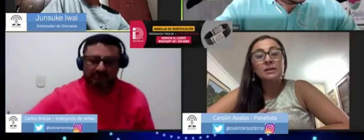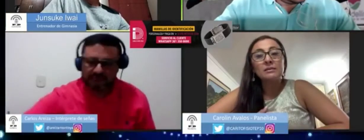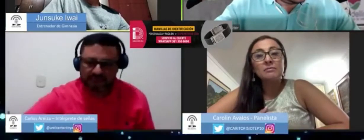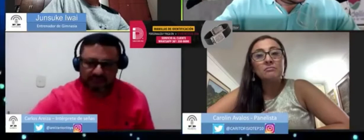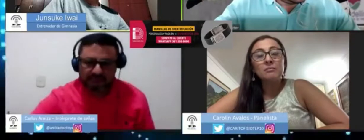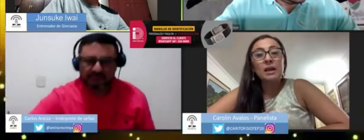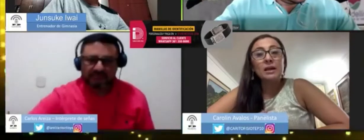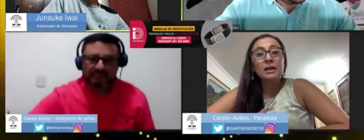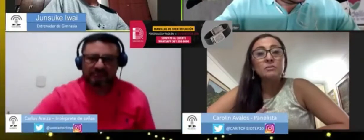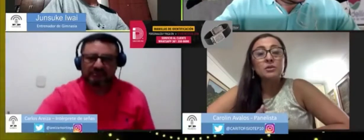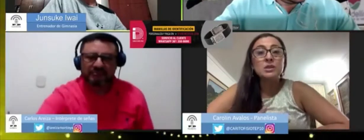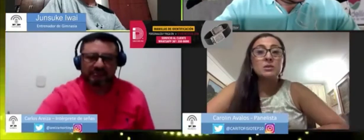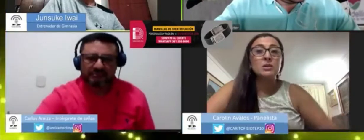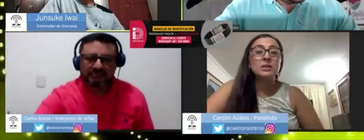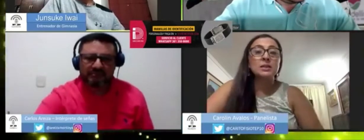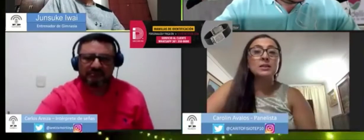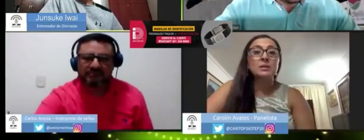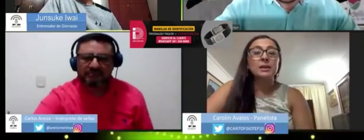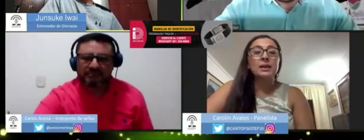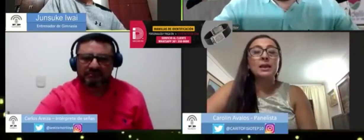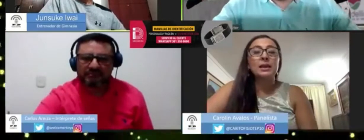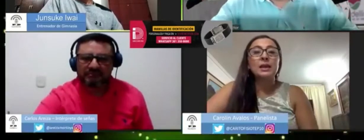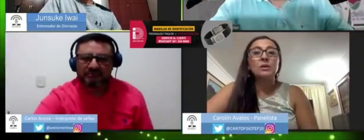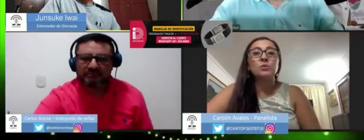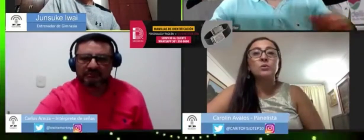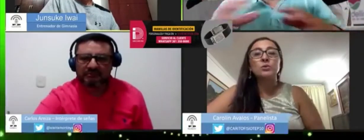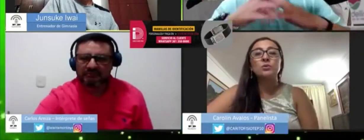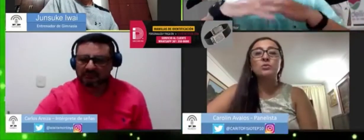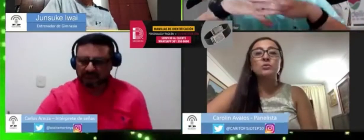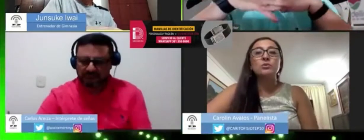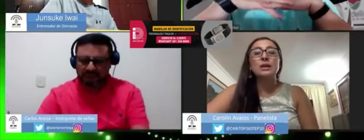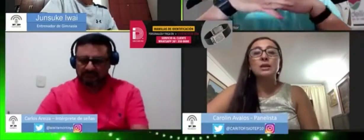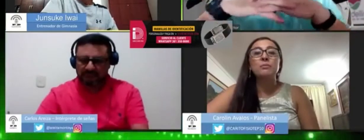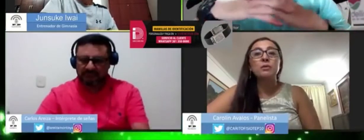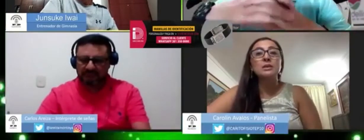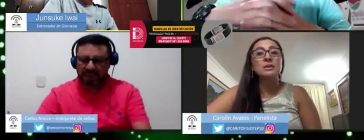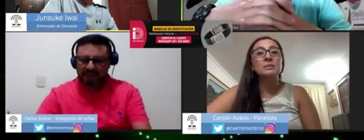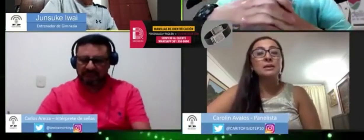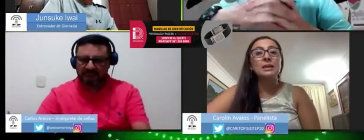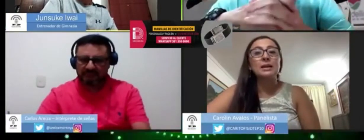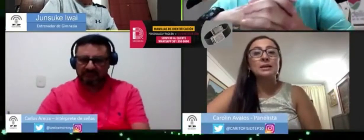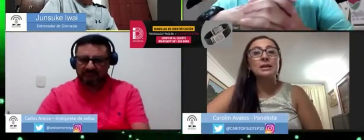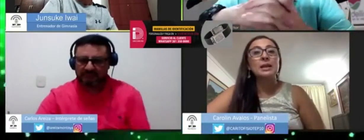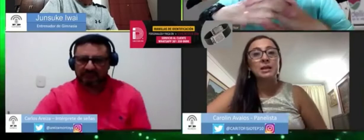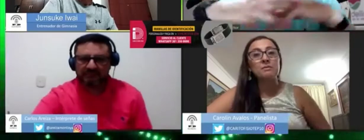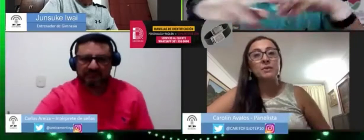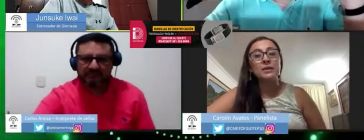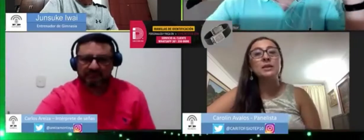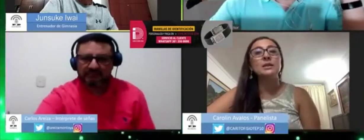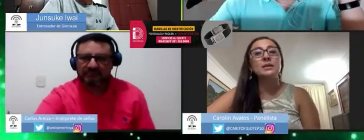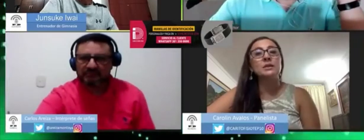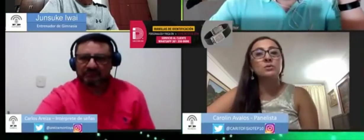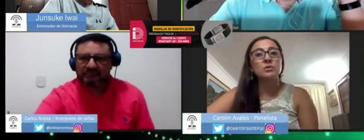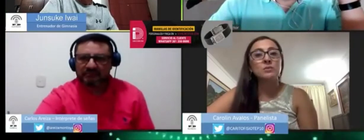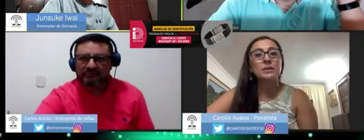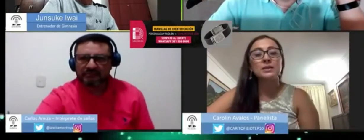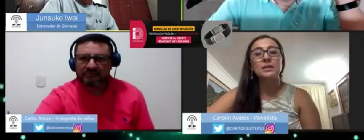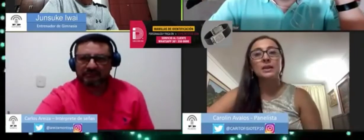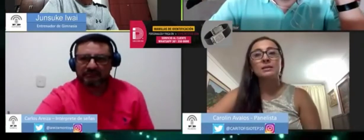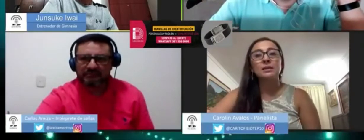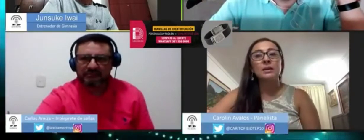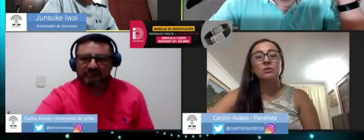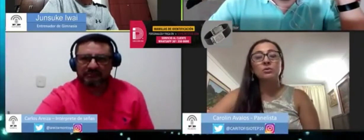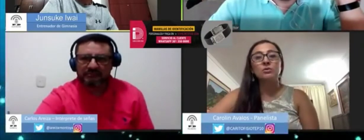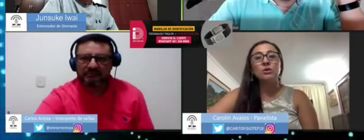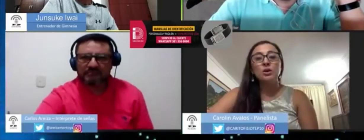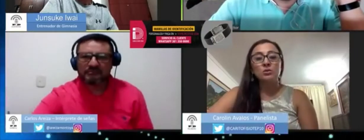También hemos recibido visitas también de algunos deportistas también de la rama femenina de otros países a